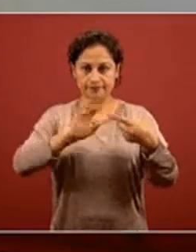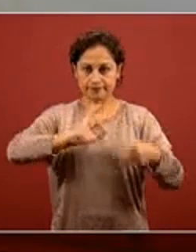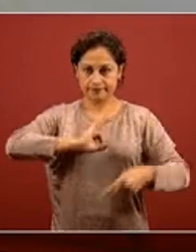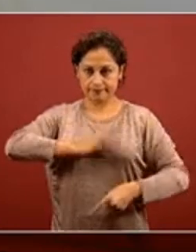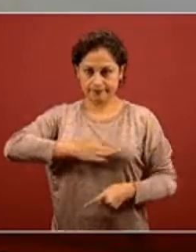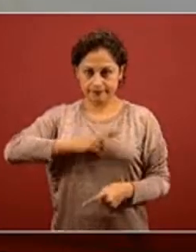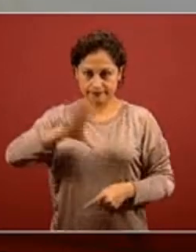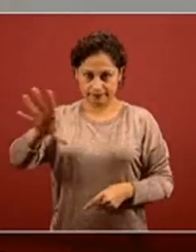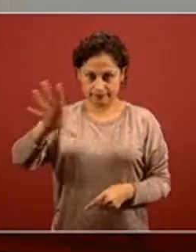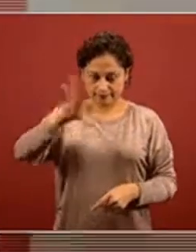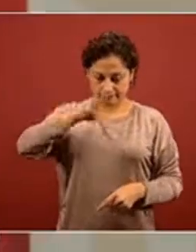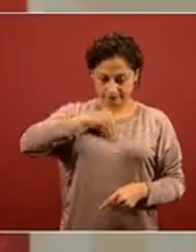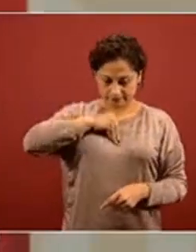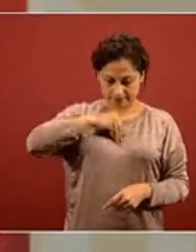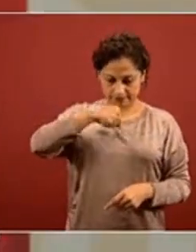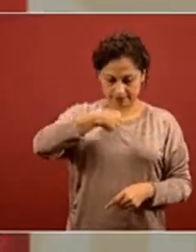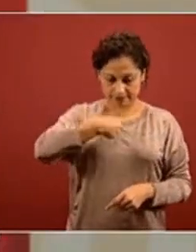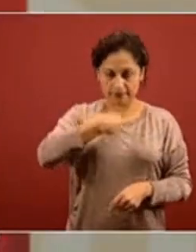una inmunidad